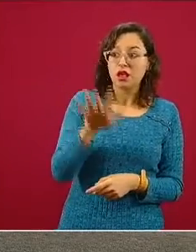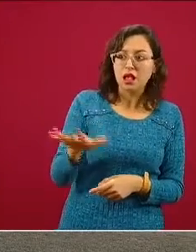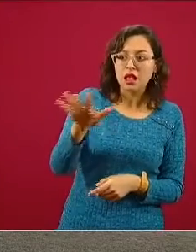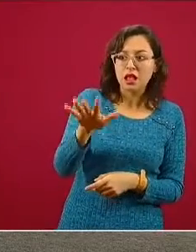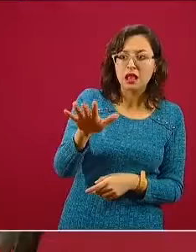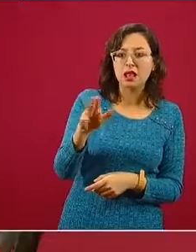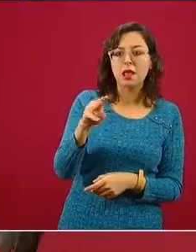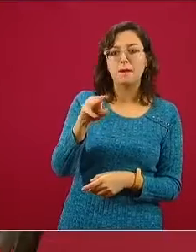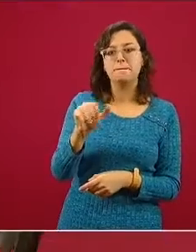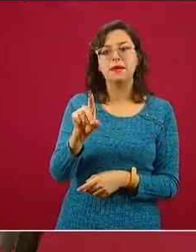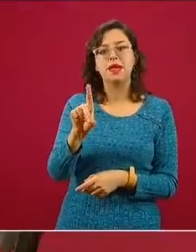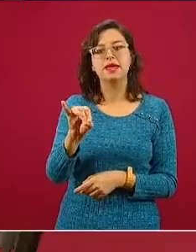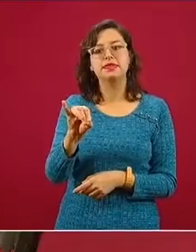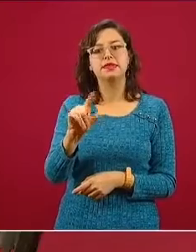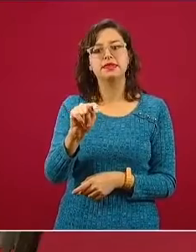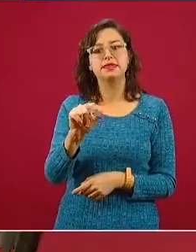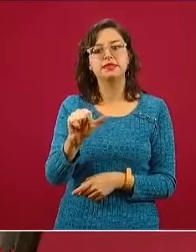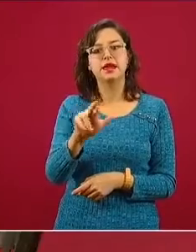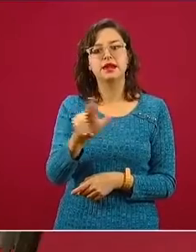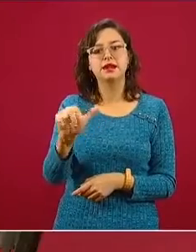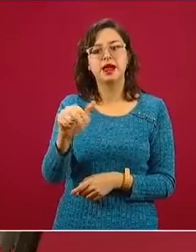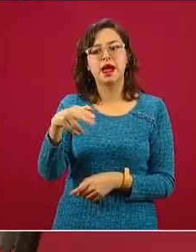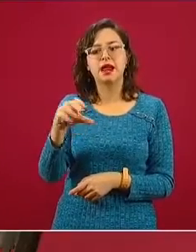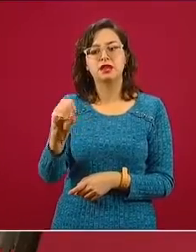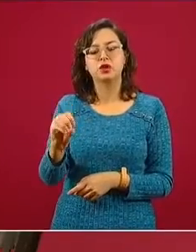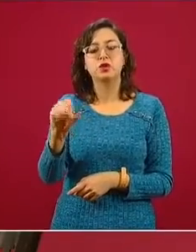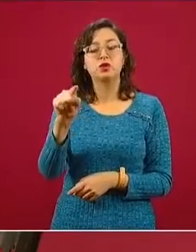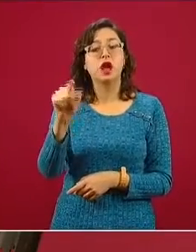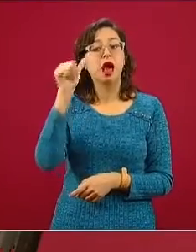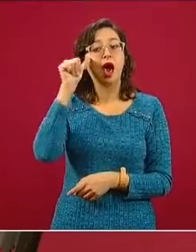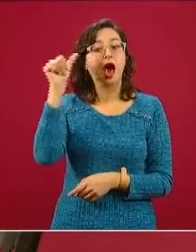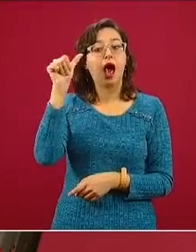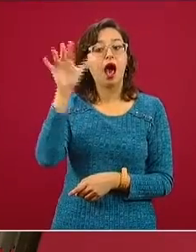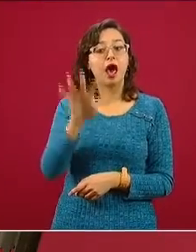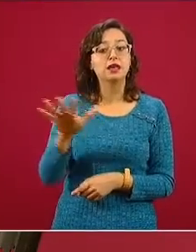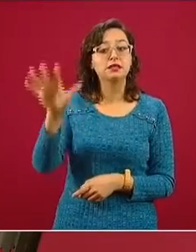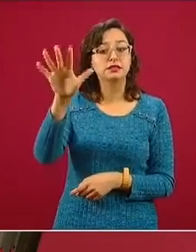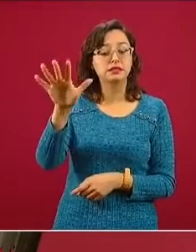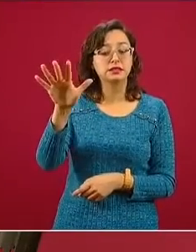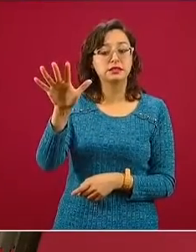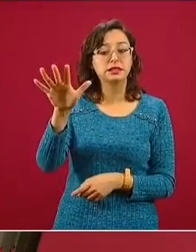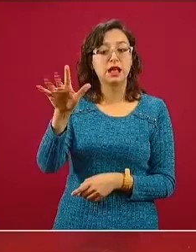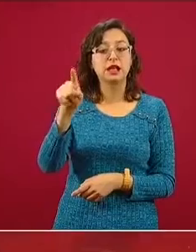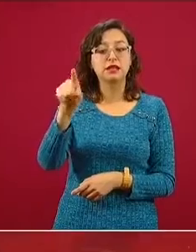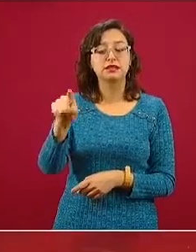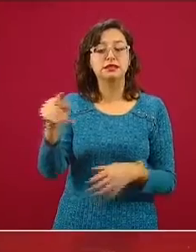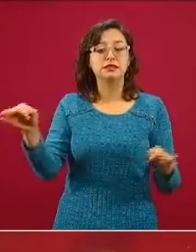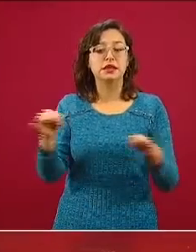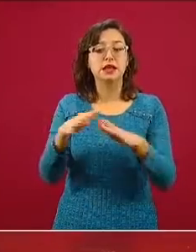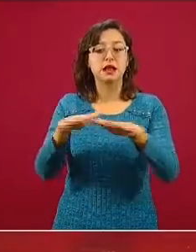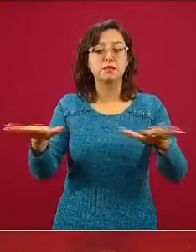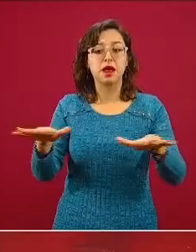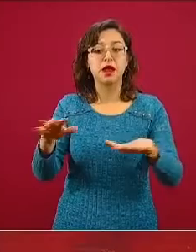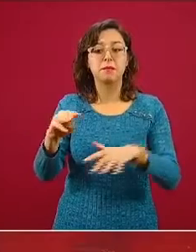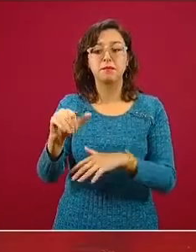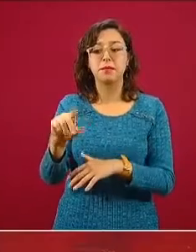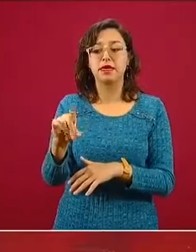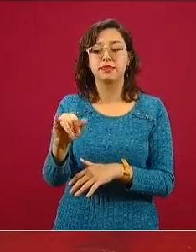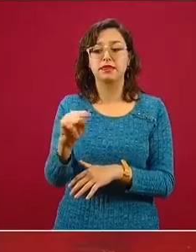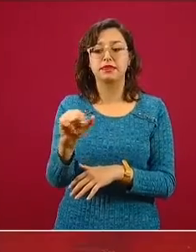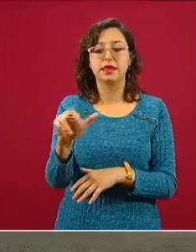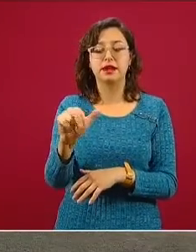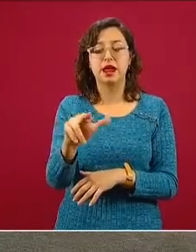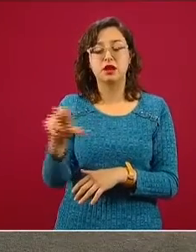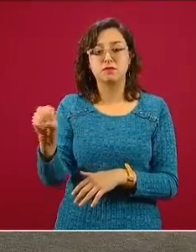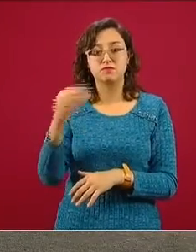que es la zona de Asia que está hasta el extremo oriental del mar Mediterráneo, los países